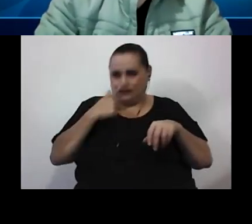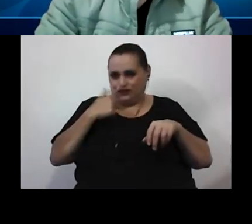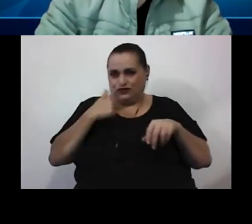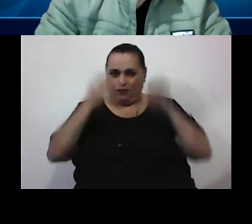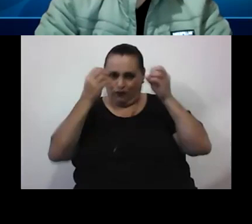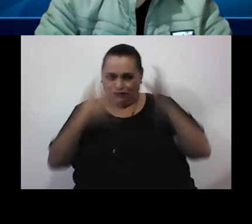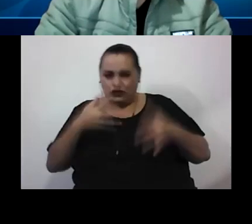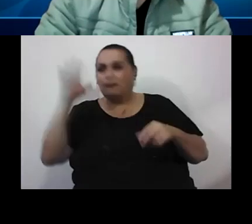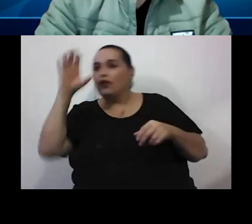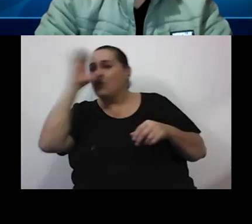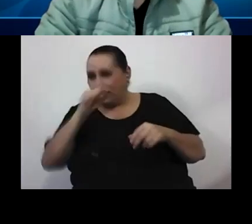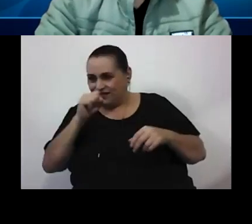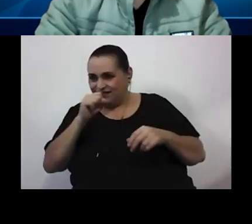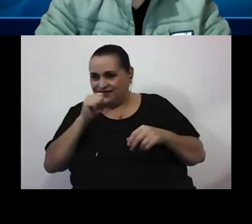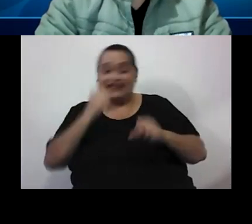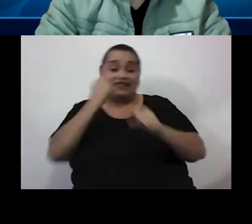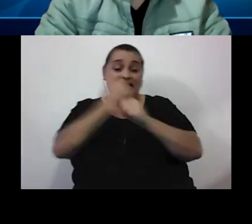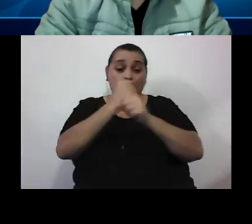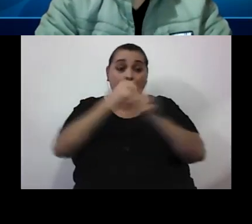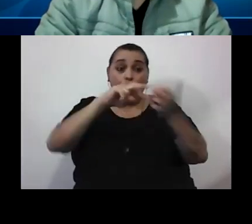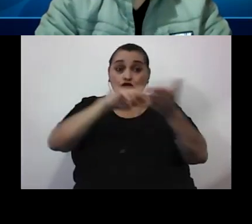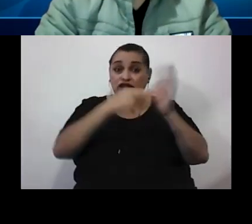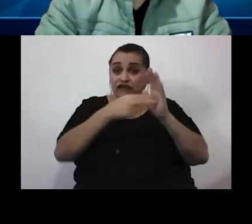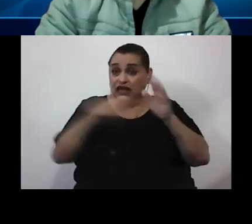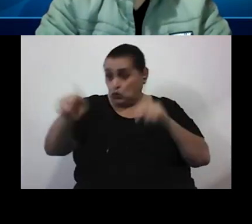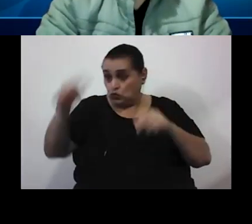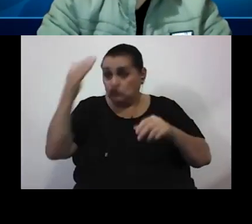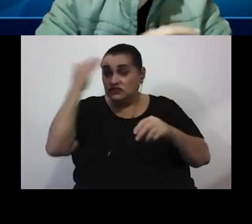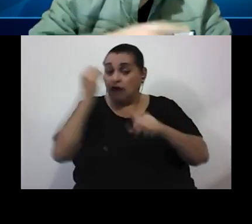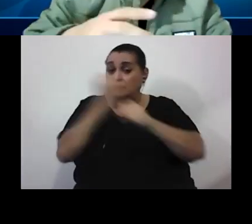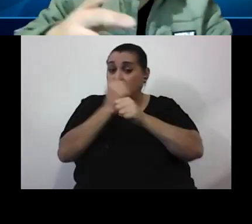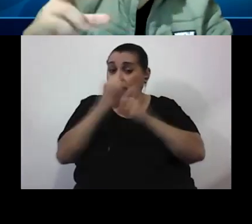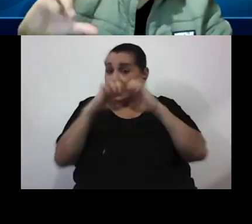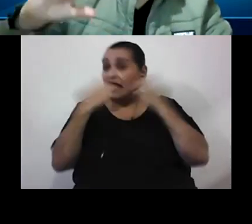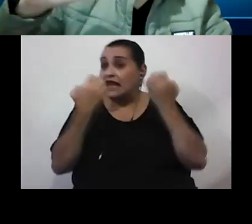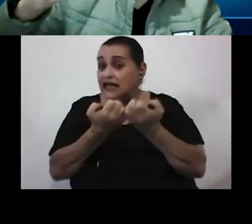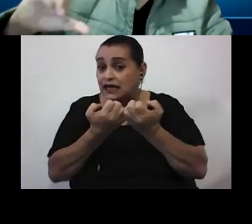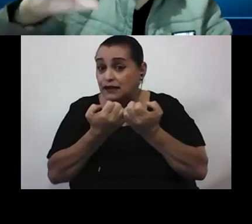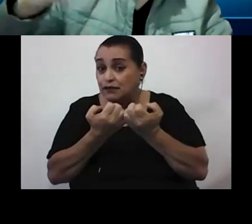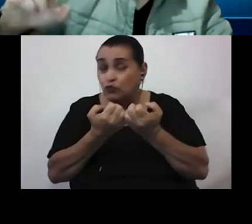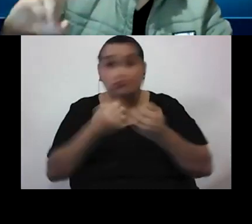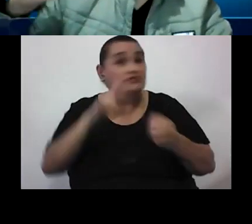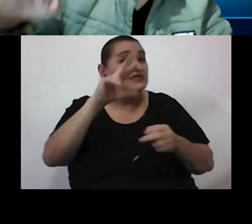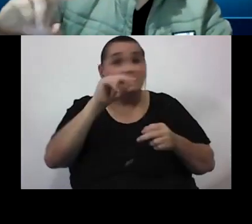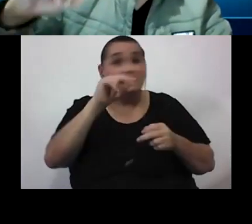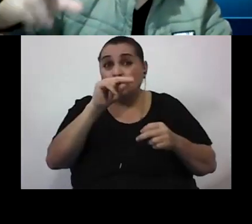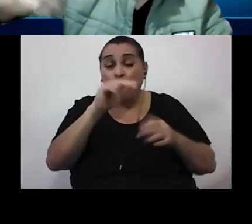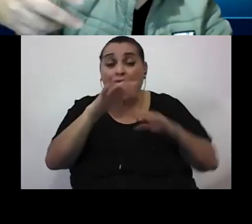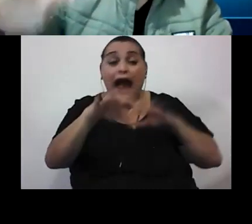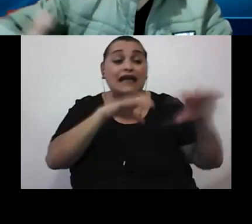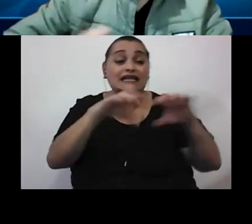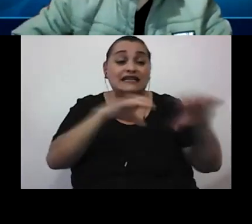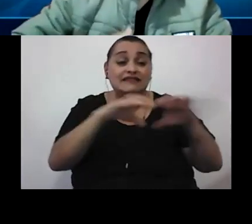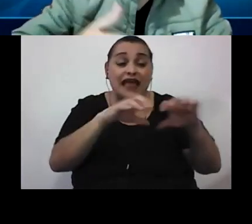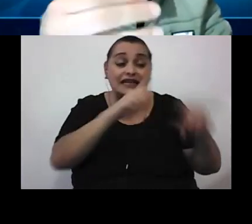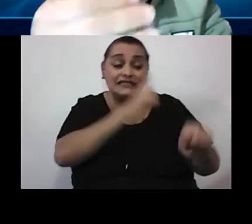Trabajo significativo, ¿saben trabajar en equipo en ese momento? Porque si no es así, son las actividades de disciplina positiva que yo tengo que